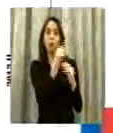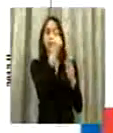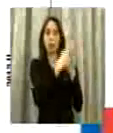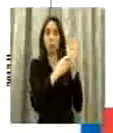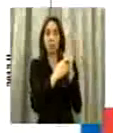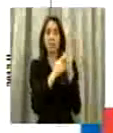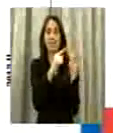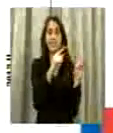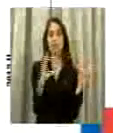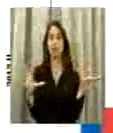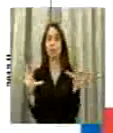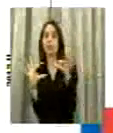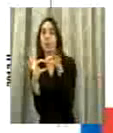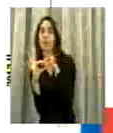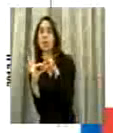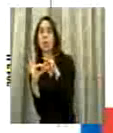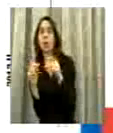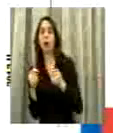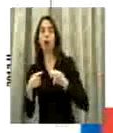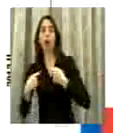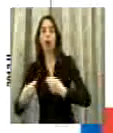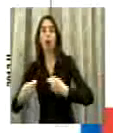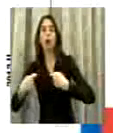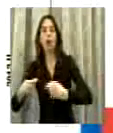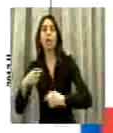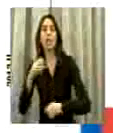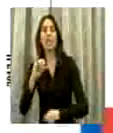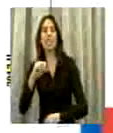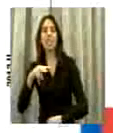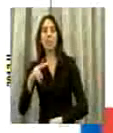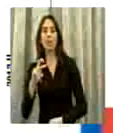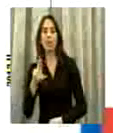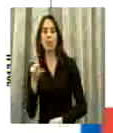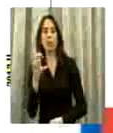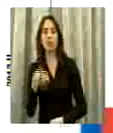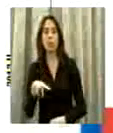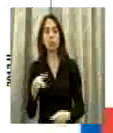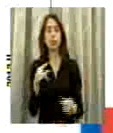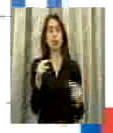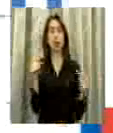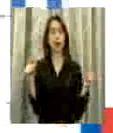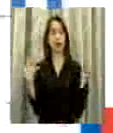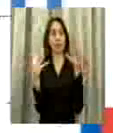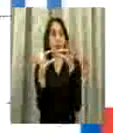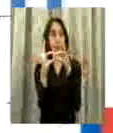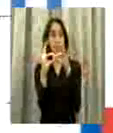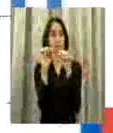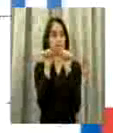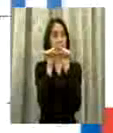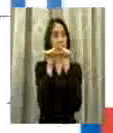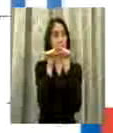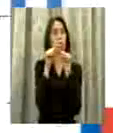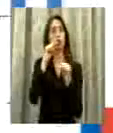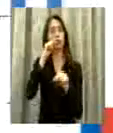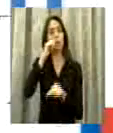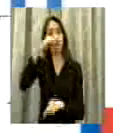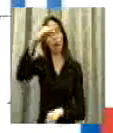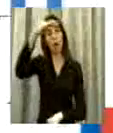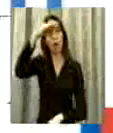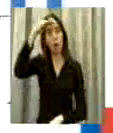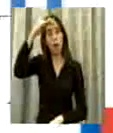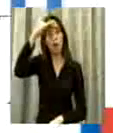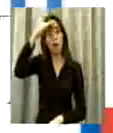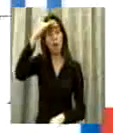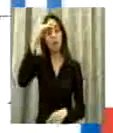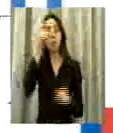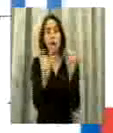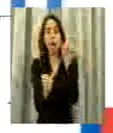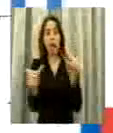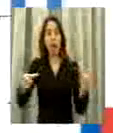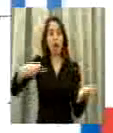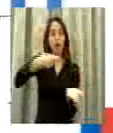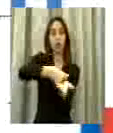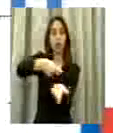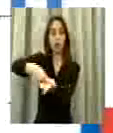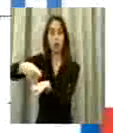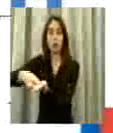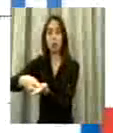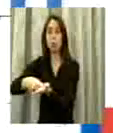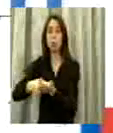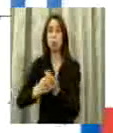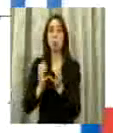inversión. Entonces, nosotros vemos que aquí hay un elemento que es la confianza. Y el consumo se ha